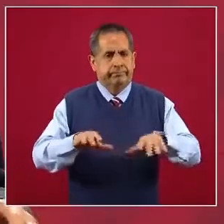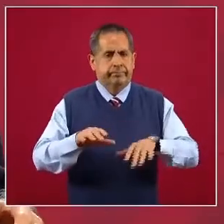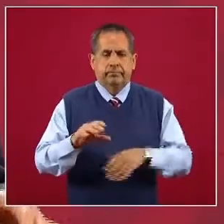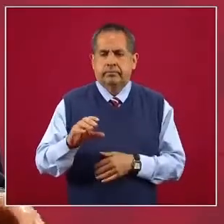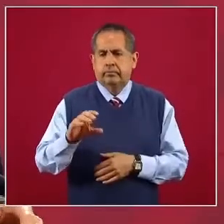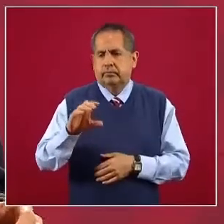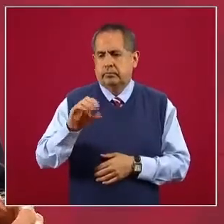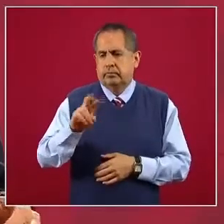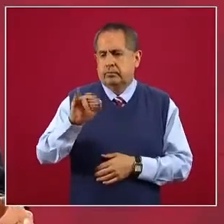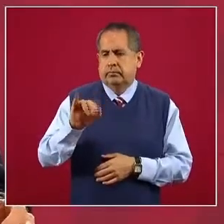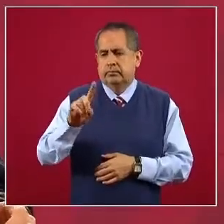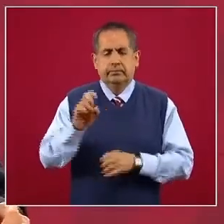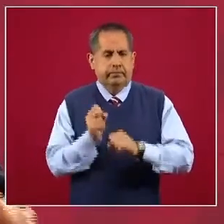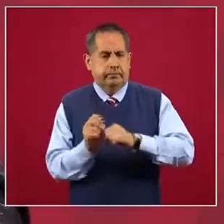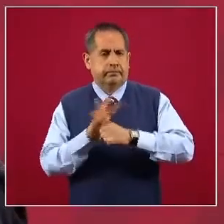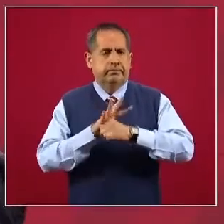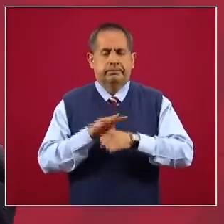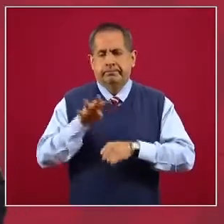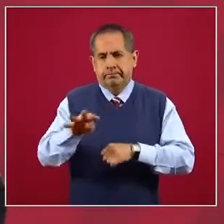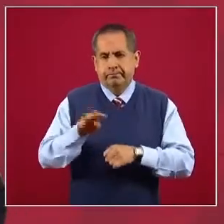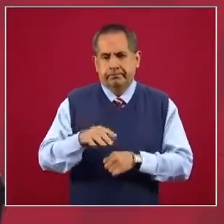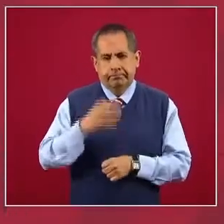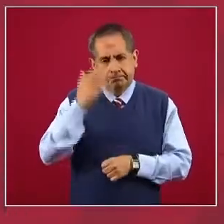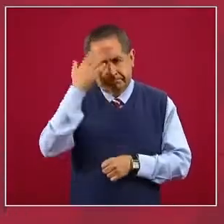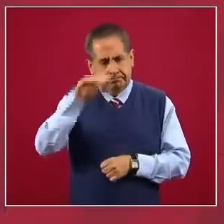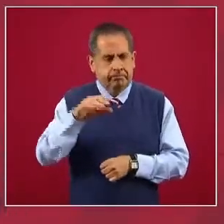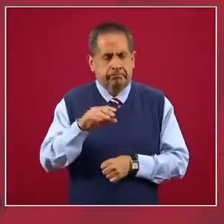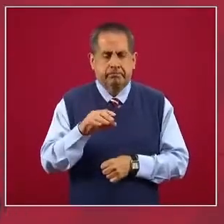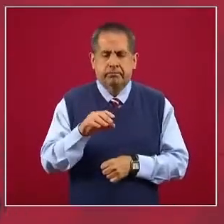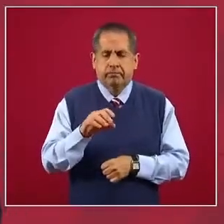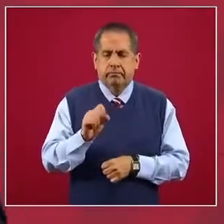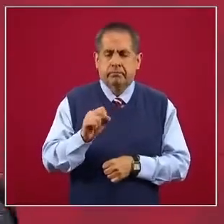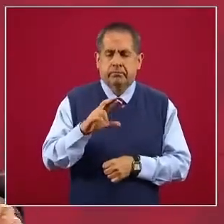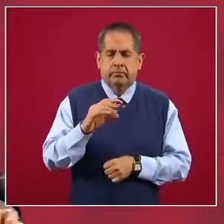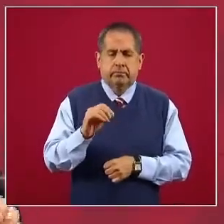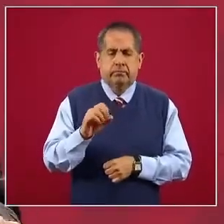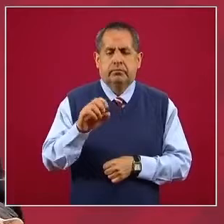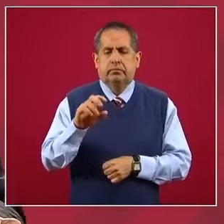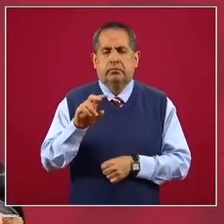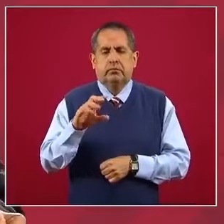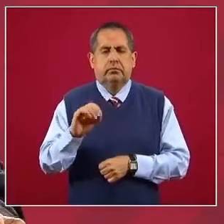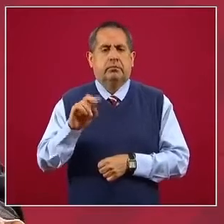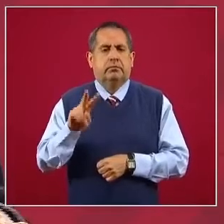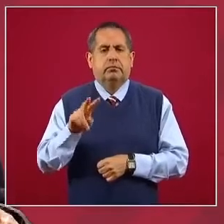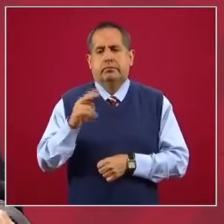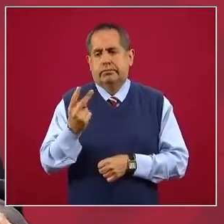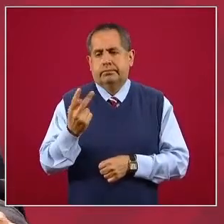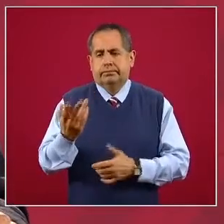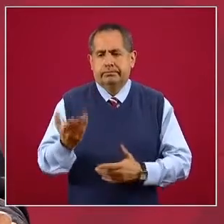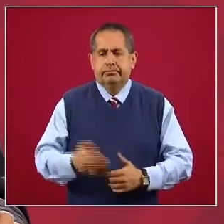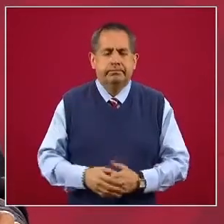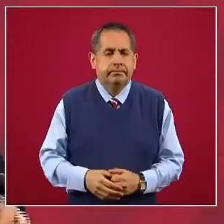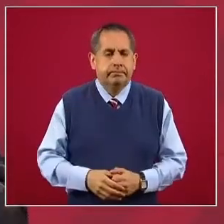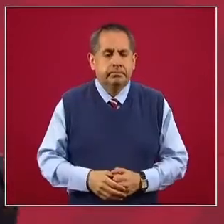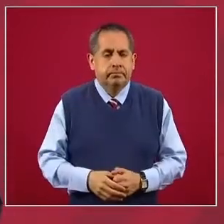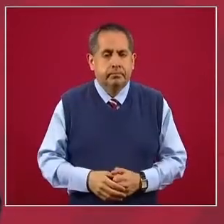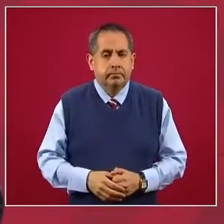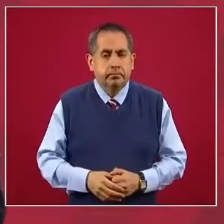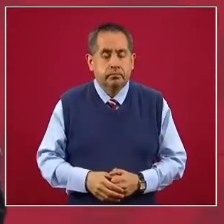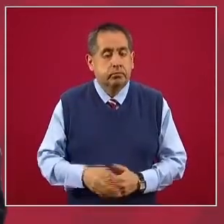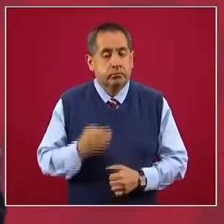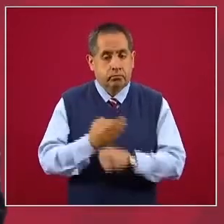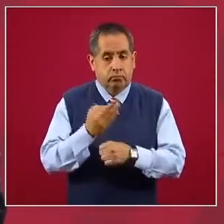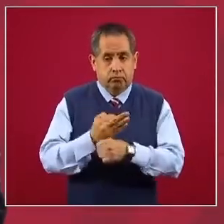sobre COVID-19, la pandemia causada por el nuevo coronavirus SARS-CoV-2. Hoy vamos a presentar el informe